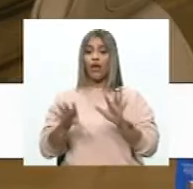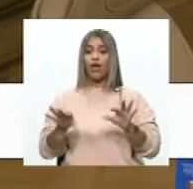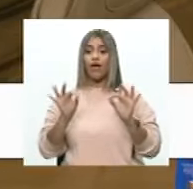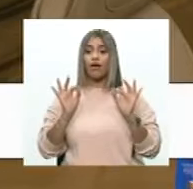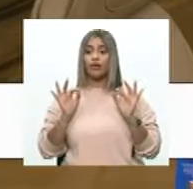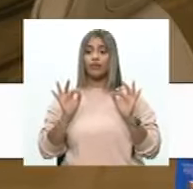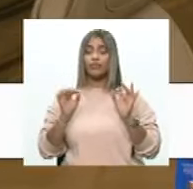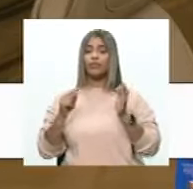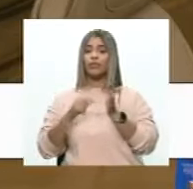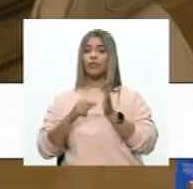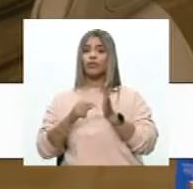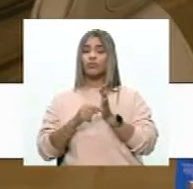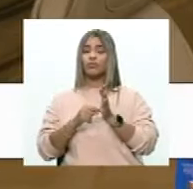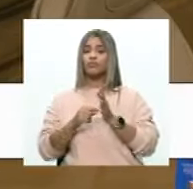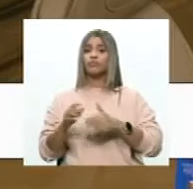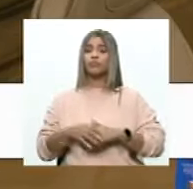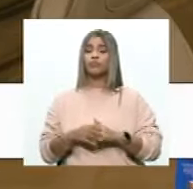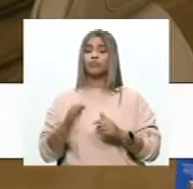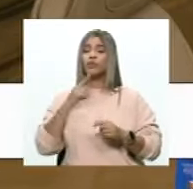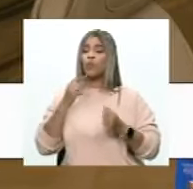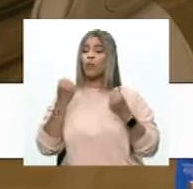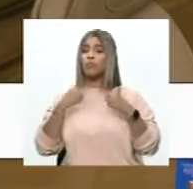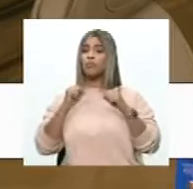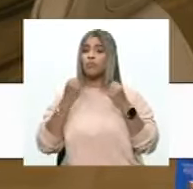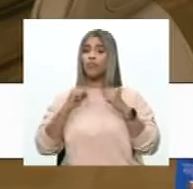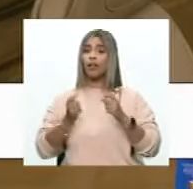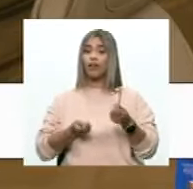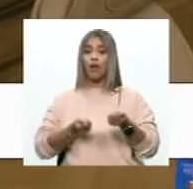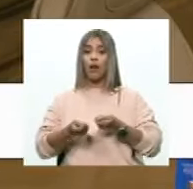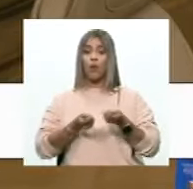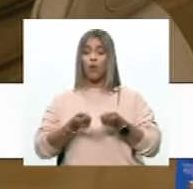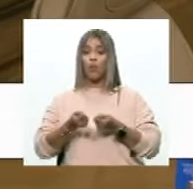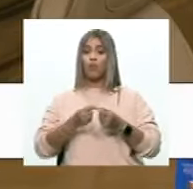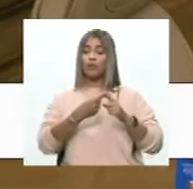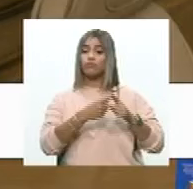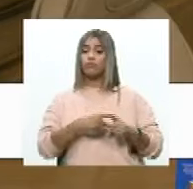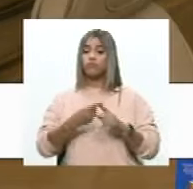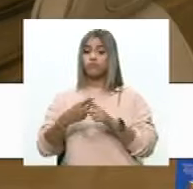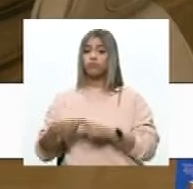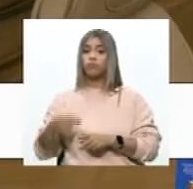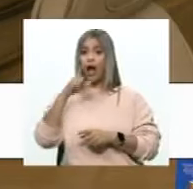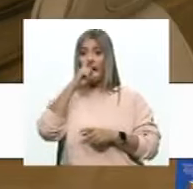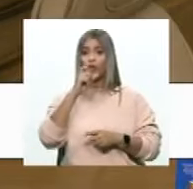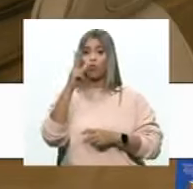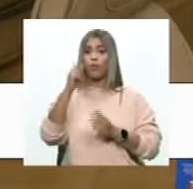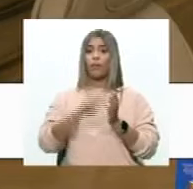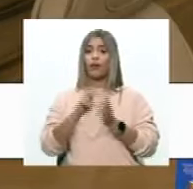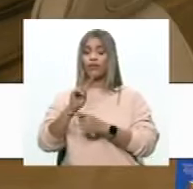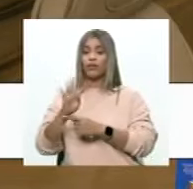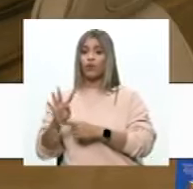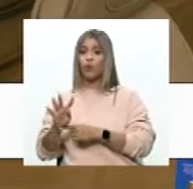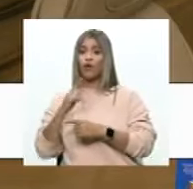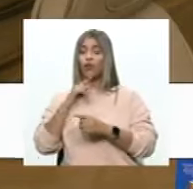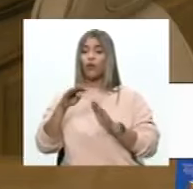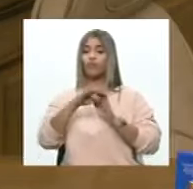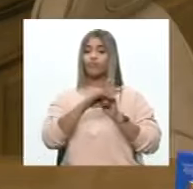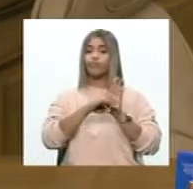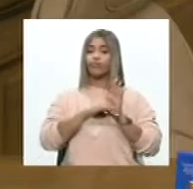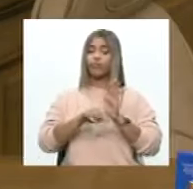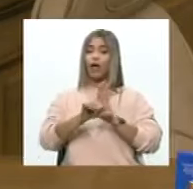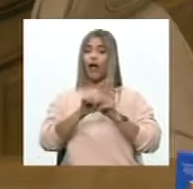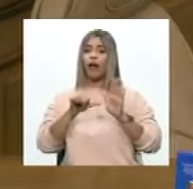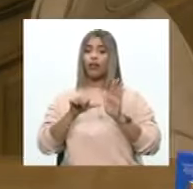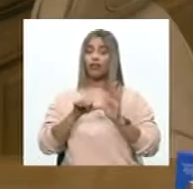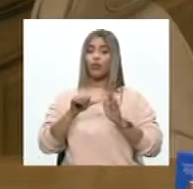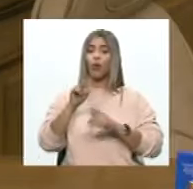de endeudamiento complementaria para el ejercicio económico financiero 2024, de conformidad con lo consagrado en el